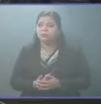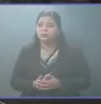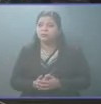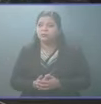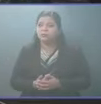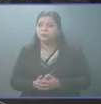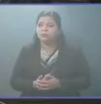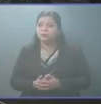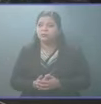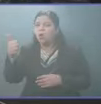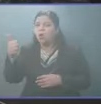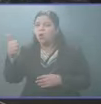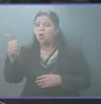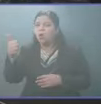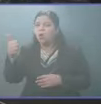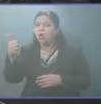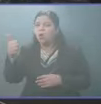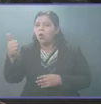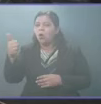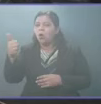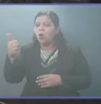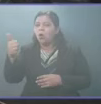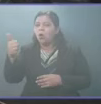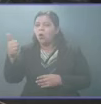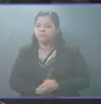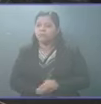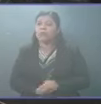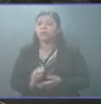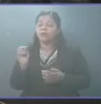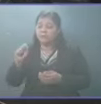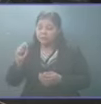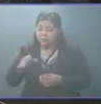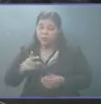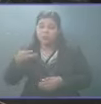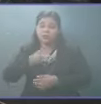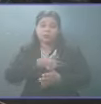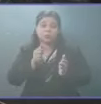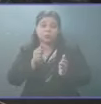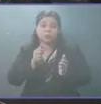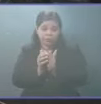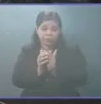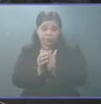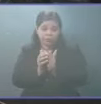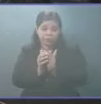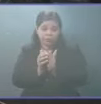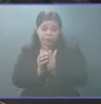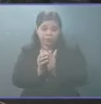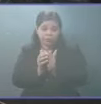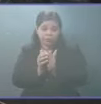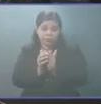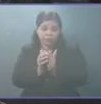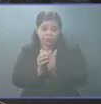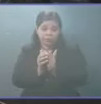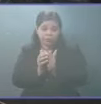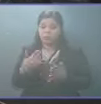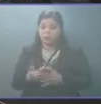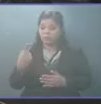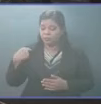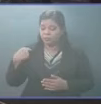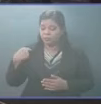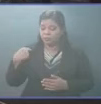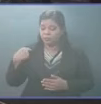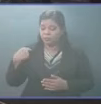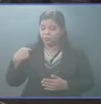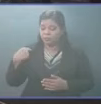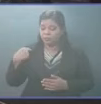otras enfermedades. Sí. Yo pienso que es un problema realmente a nivel mundial. Todo el mes de noviembre y estos primeros días